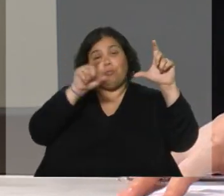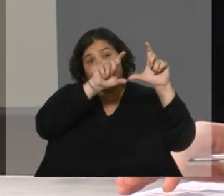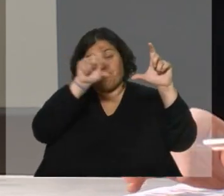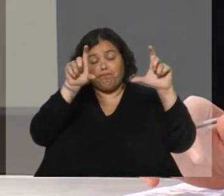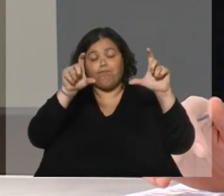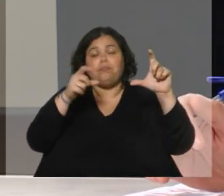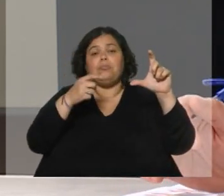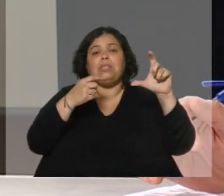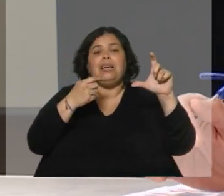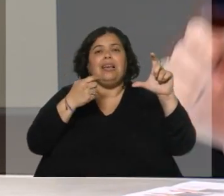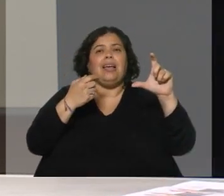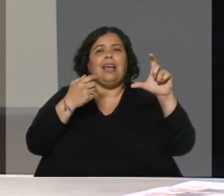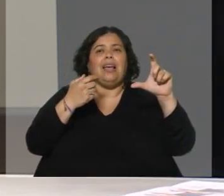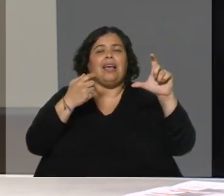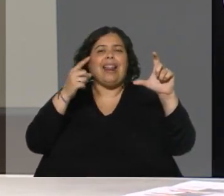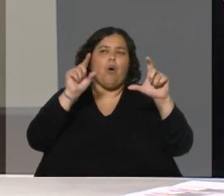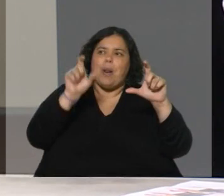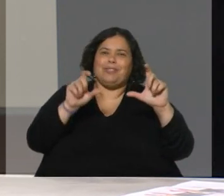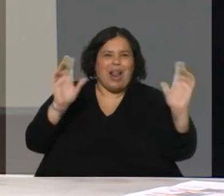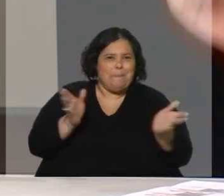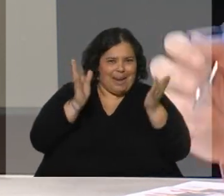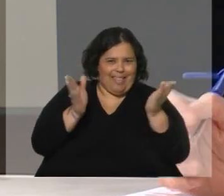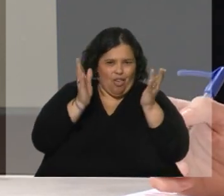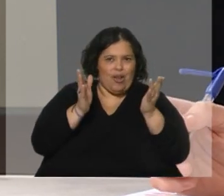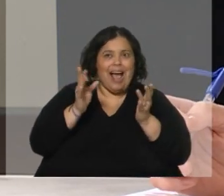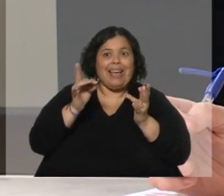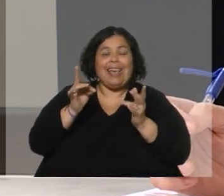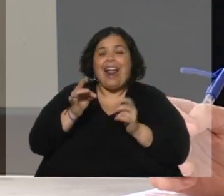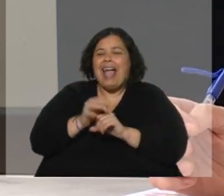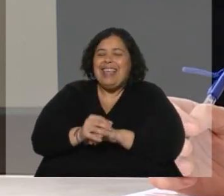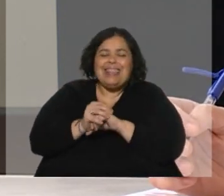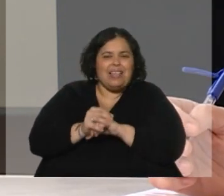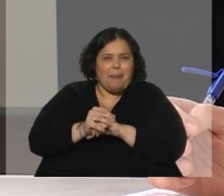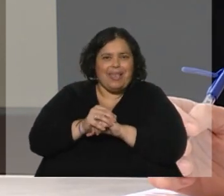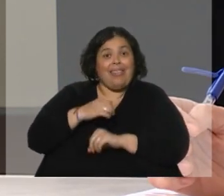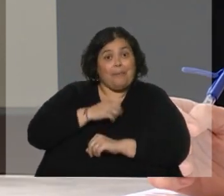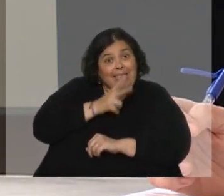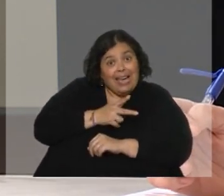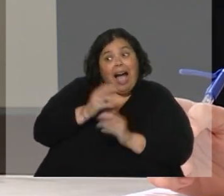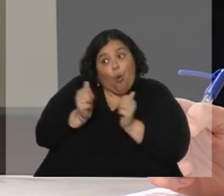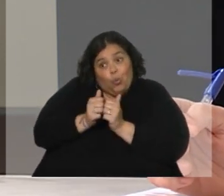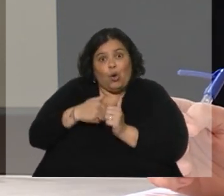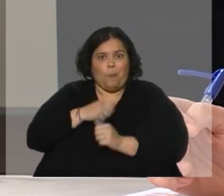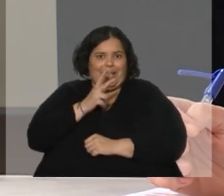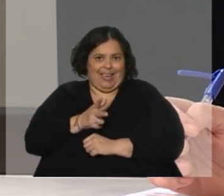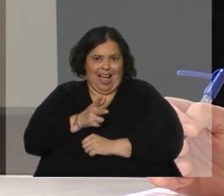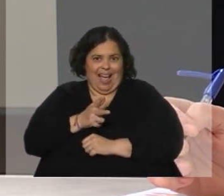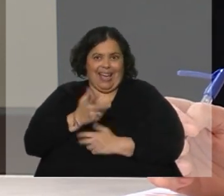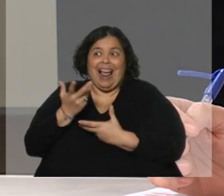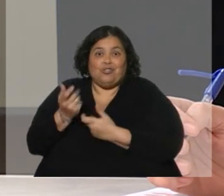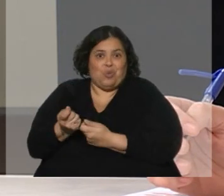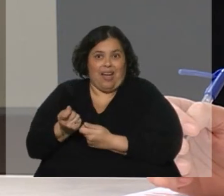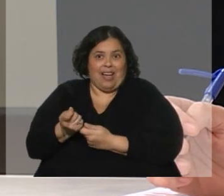las que fue como como emprendedora que era una íntima amiga de mi hija con mi hija que la estaba ayudando O sea